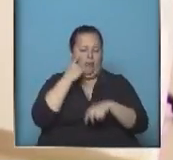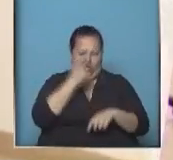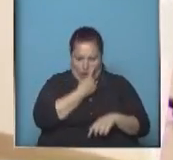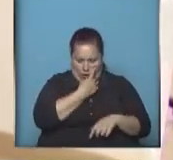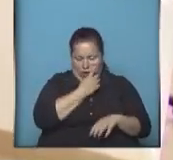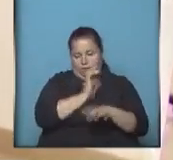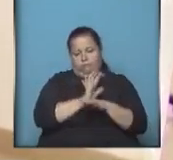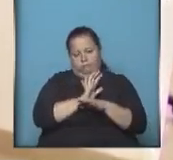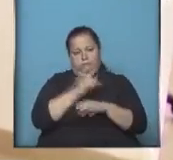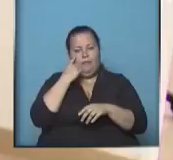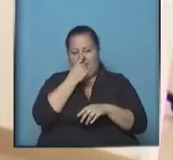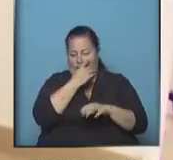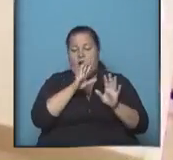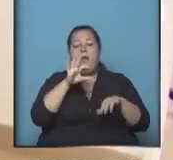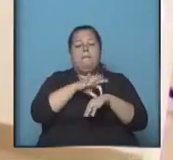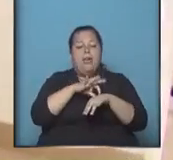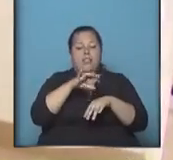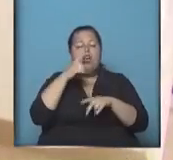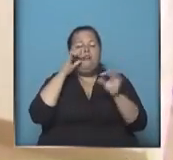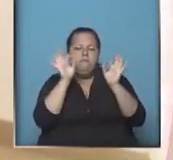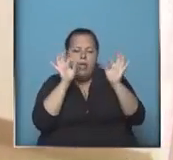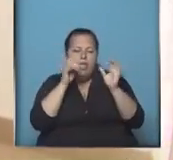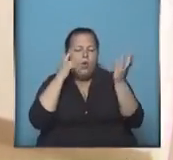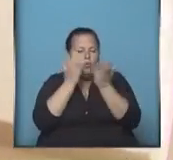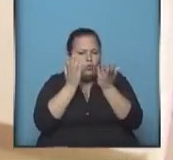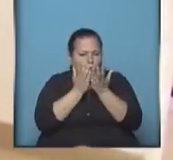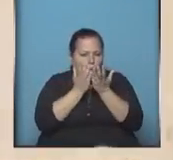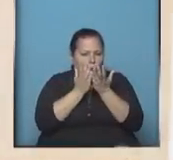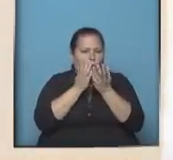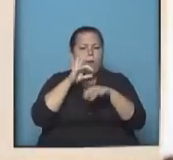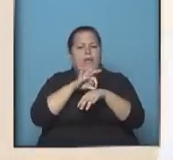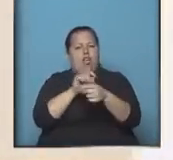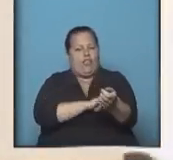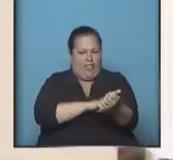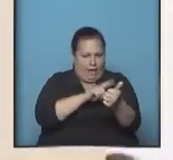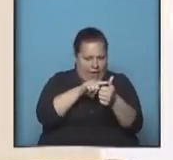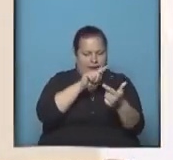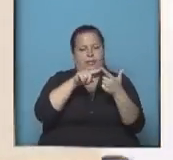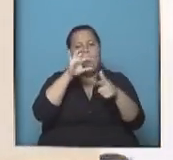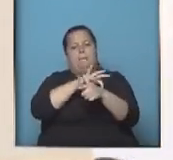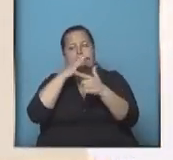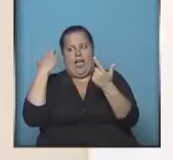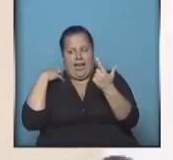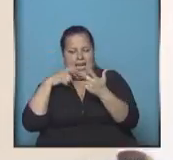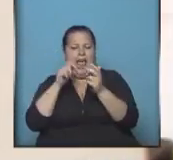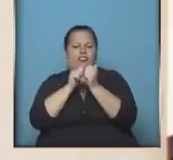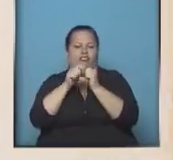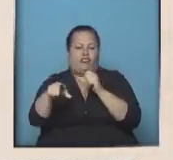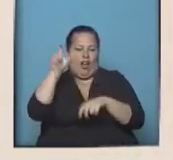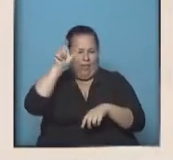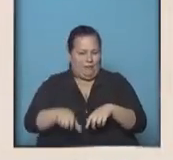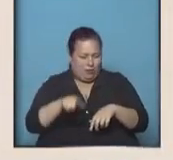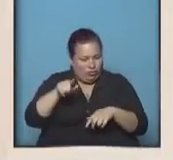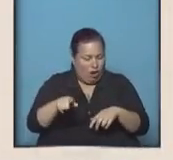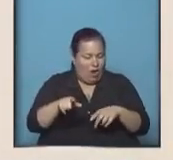básicamente retinal y los tengo lo que mira evaluando con el médico diabetólogo con el médico clínico la historia clínica del paciente